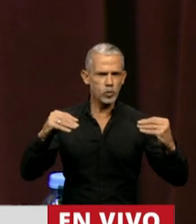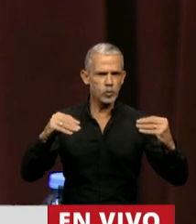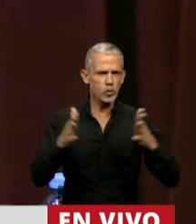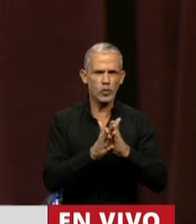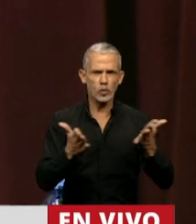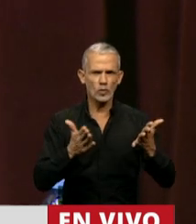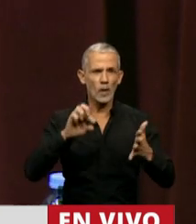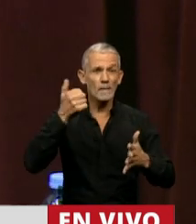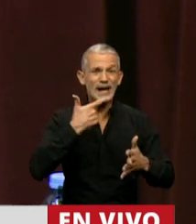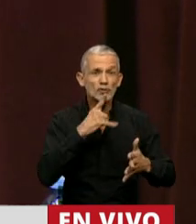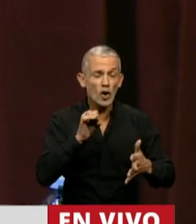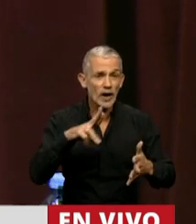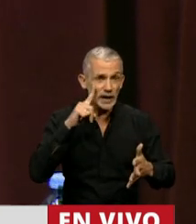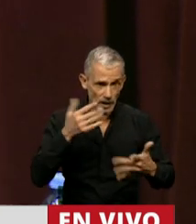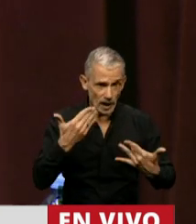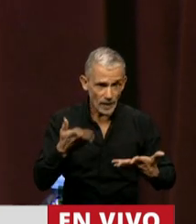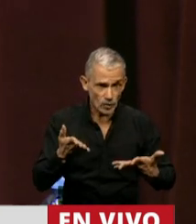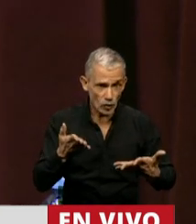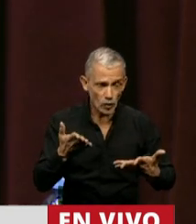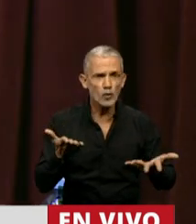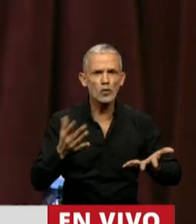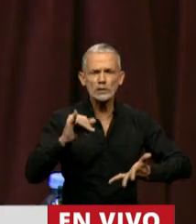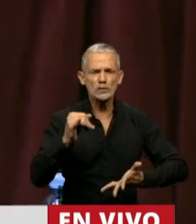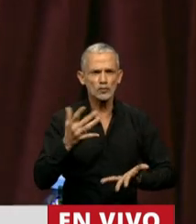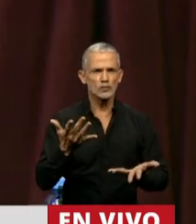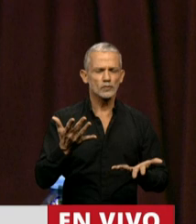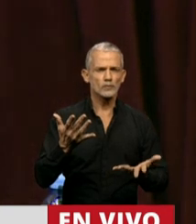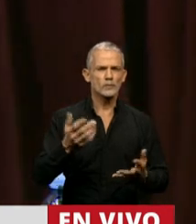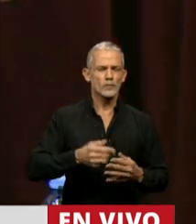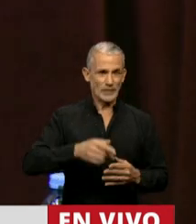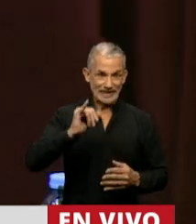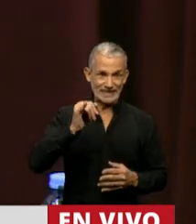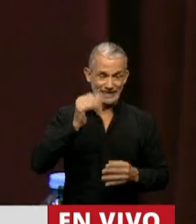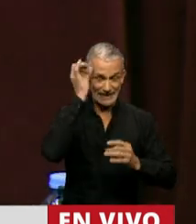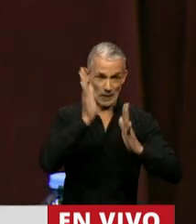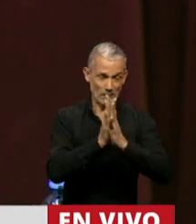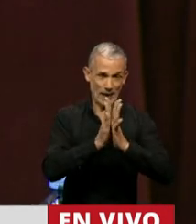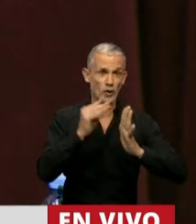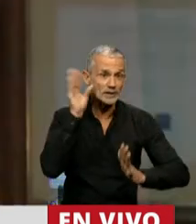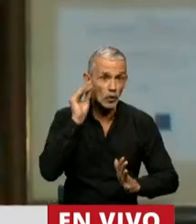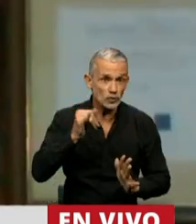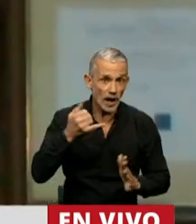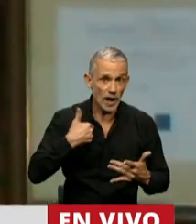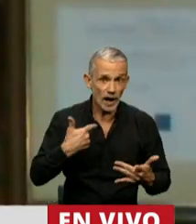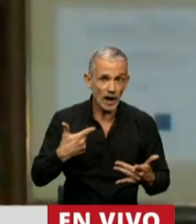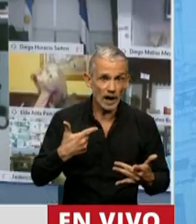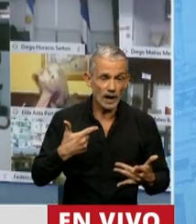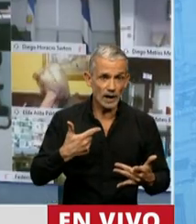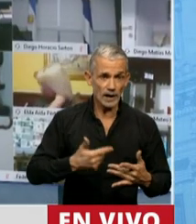está el uso de la palabra sí eh sí no no no se me